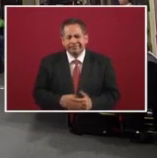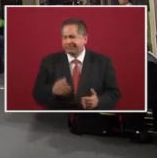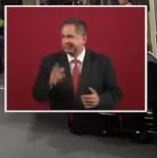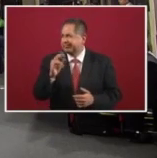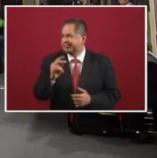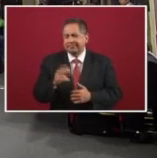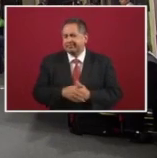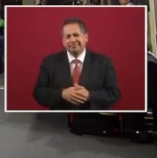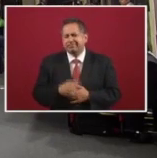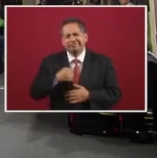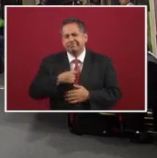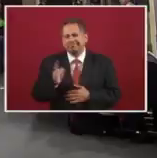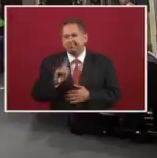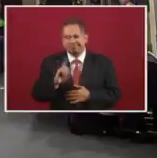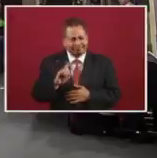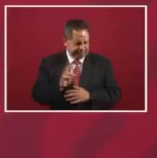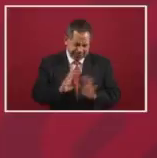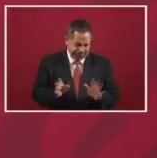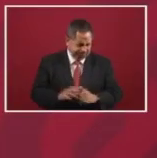no voy